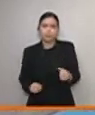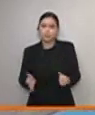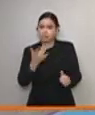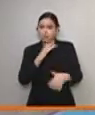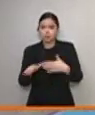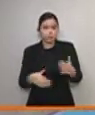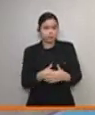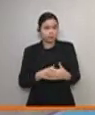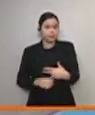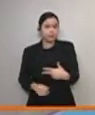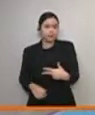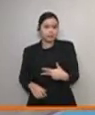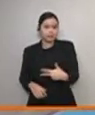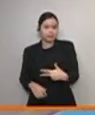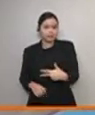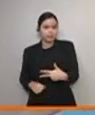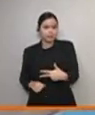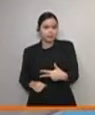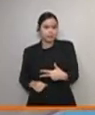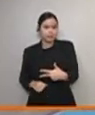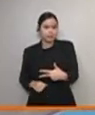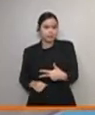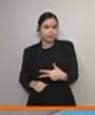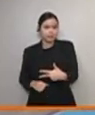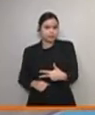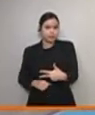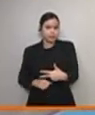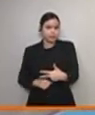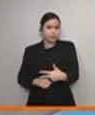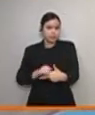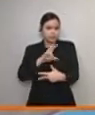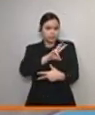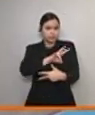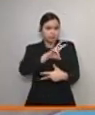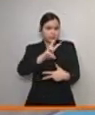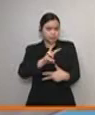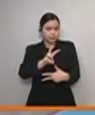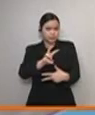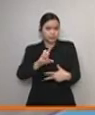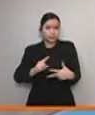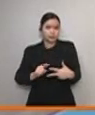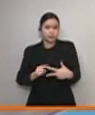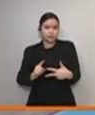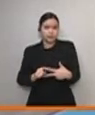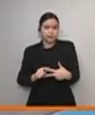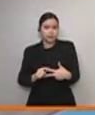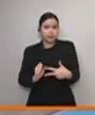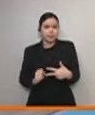Mucha suerte. Primer número, y este es el 76. Segundo número,